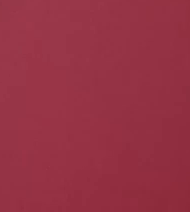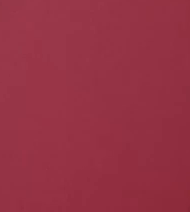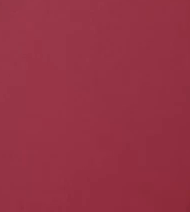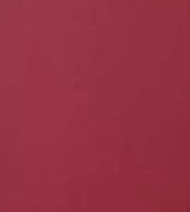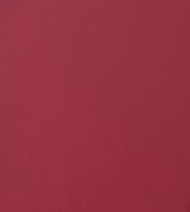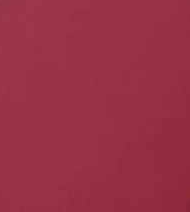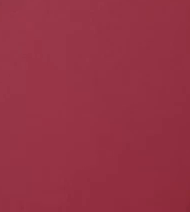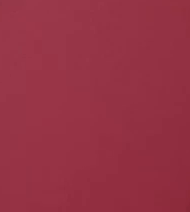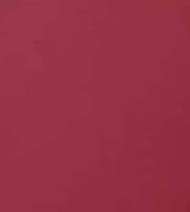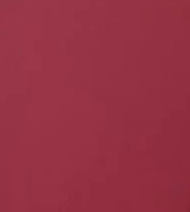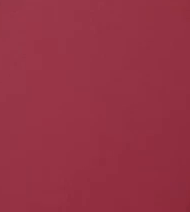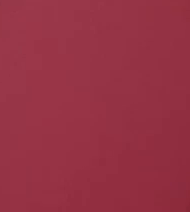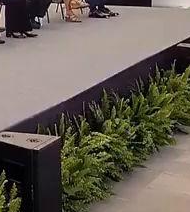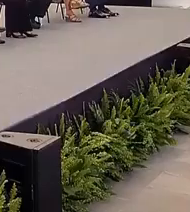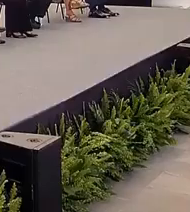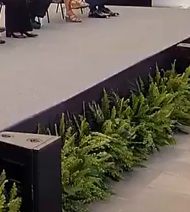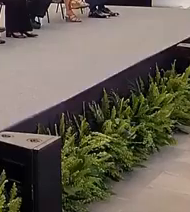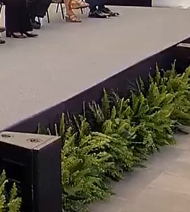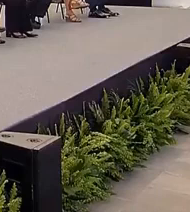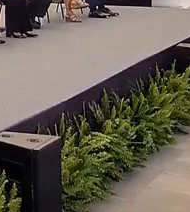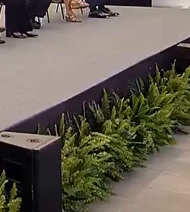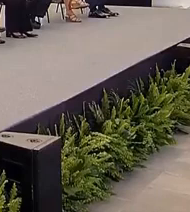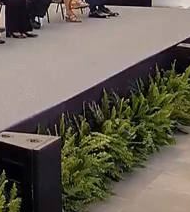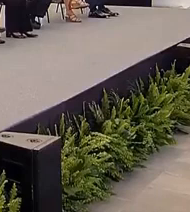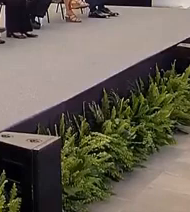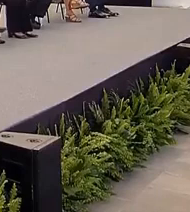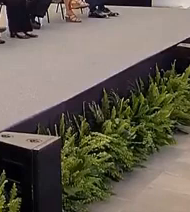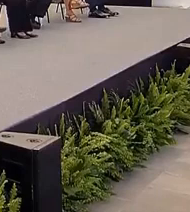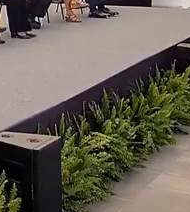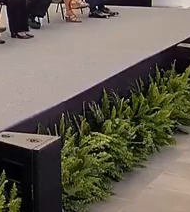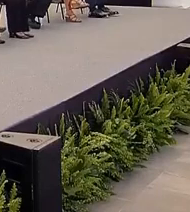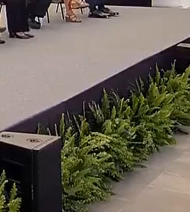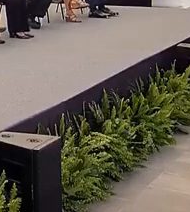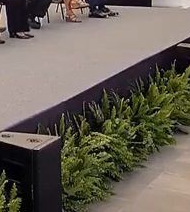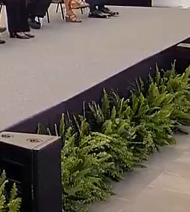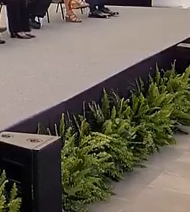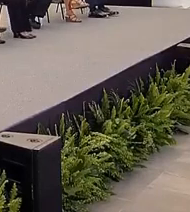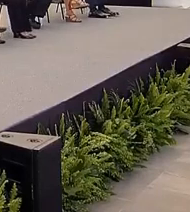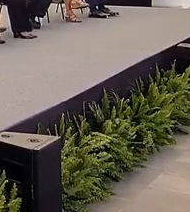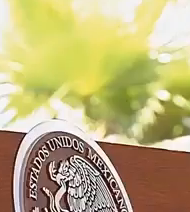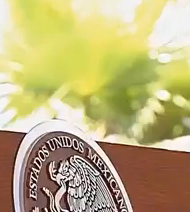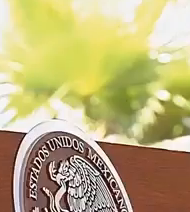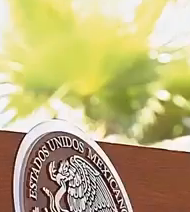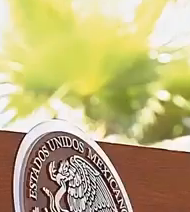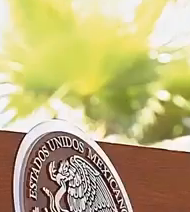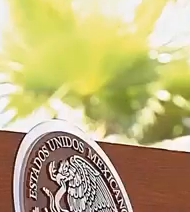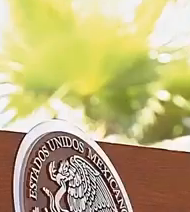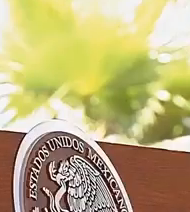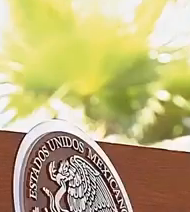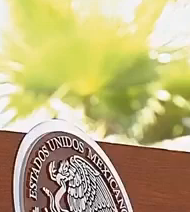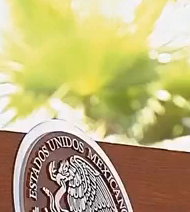para revocar los contratos que se entregaron a partir de la llamada reforma